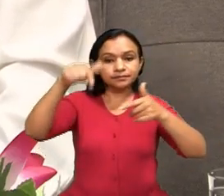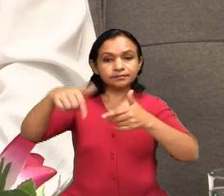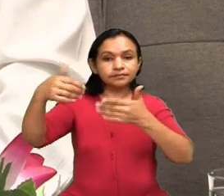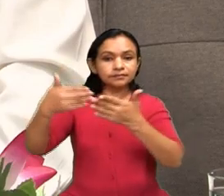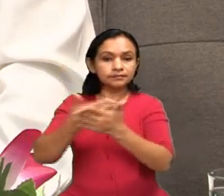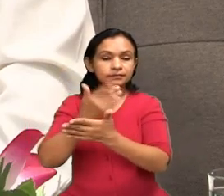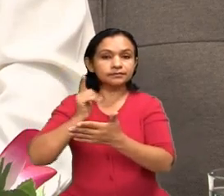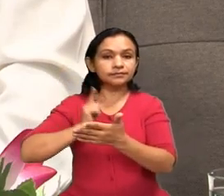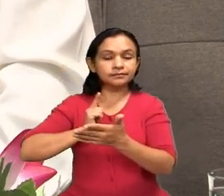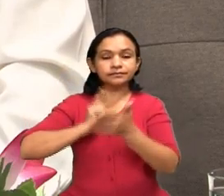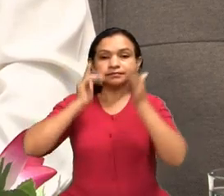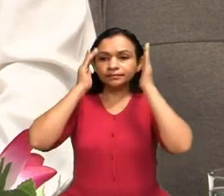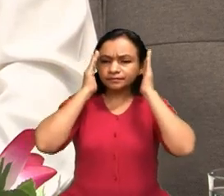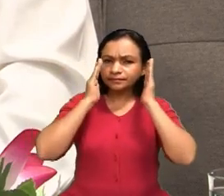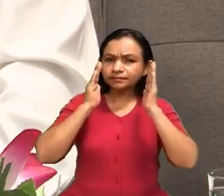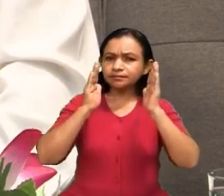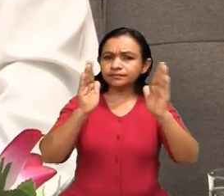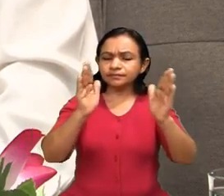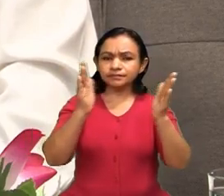tenemos una cobertura